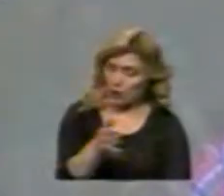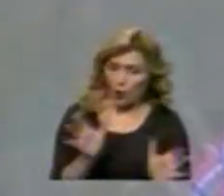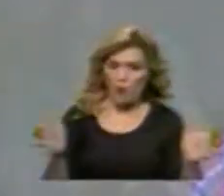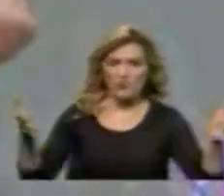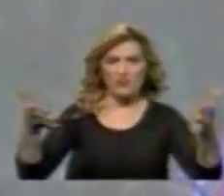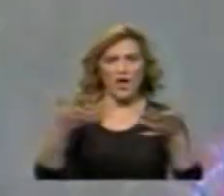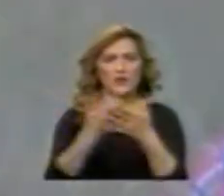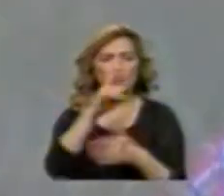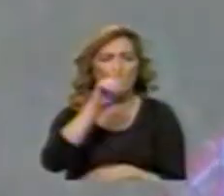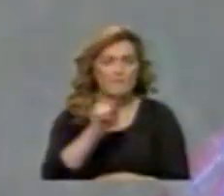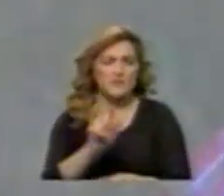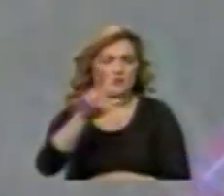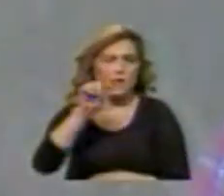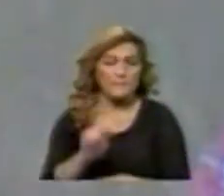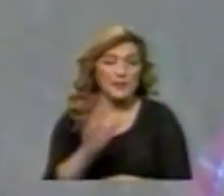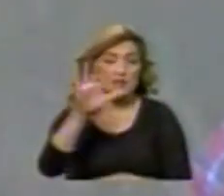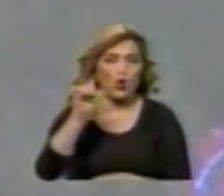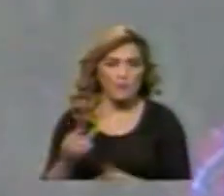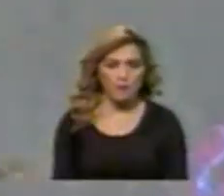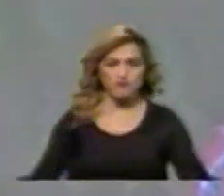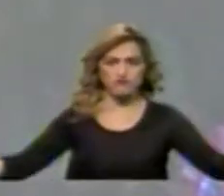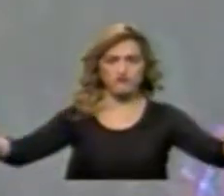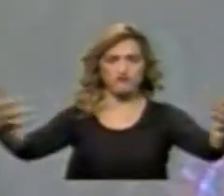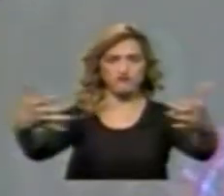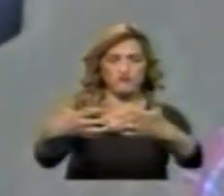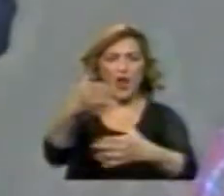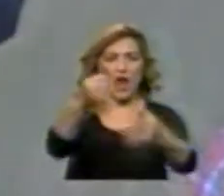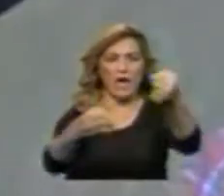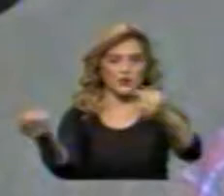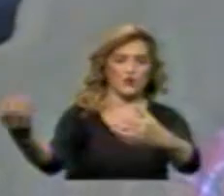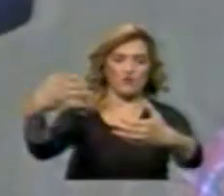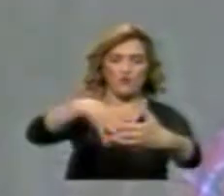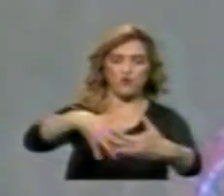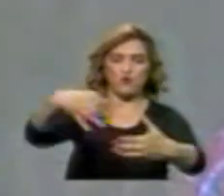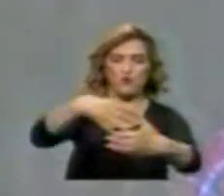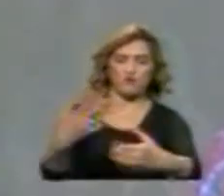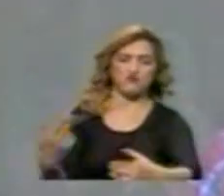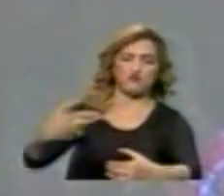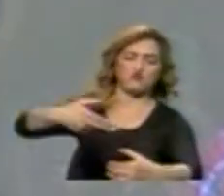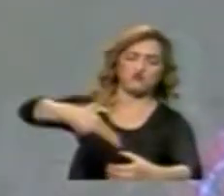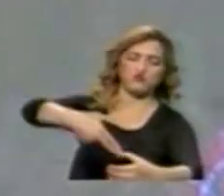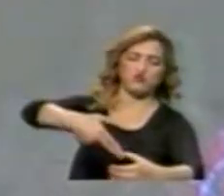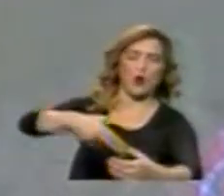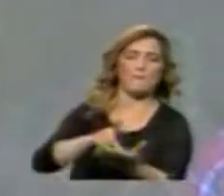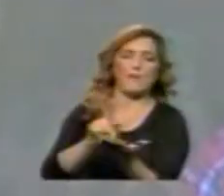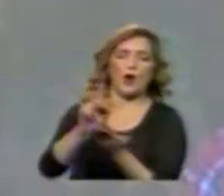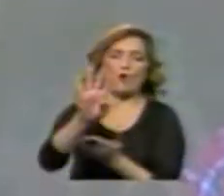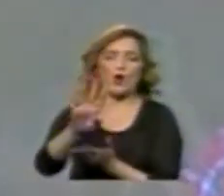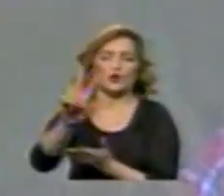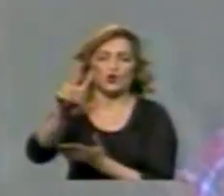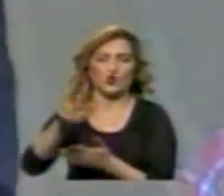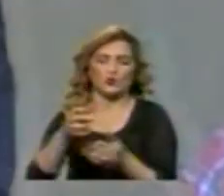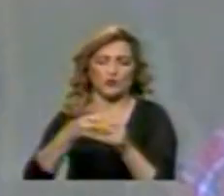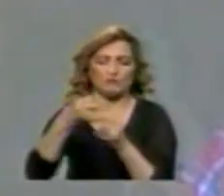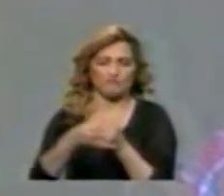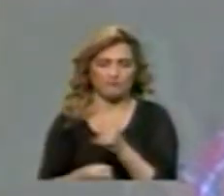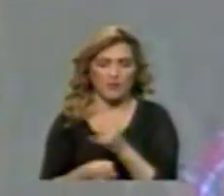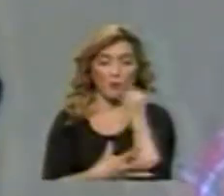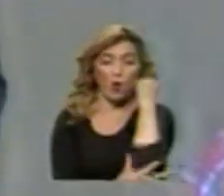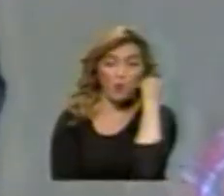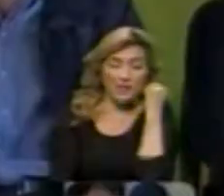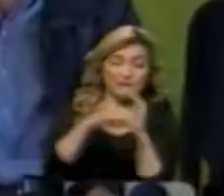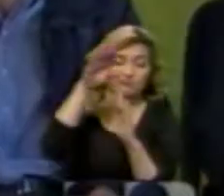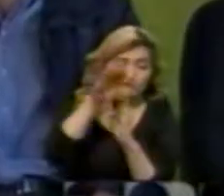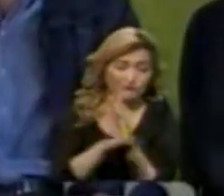de 3.000, de 5.000 litros para que ustedes acopien y les pague los 42 centavos, van a ver cómo reducimos la pobreza